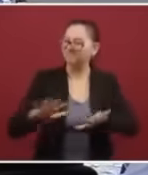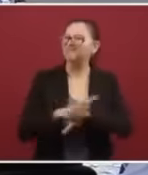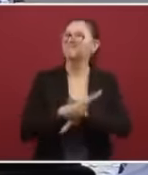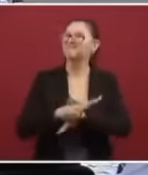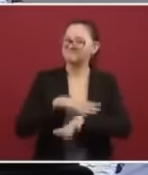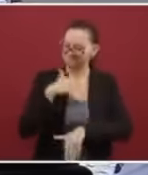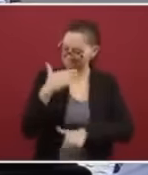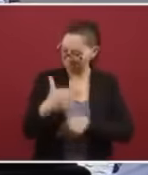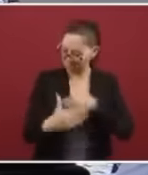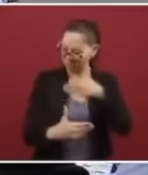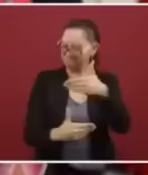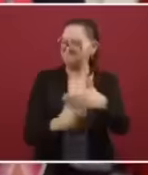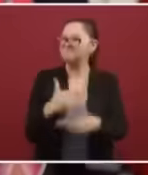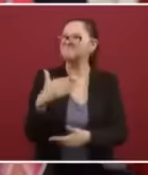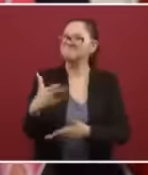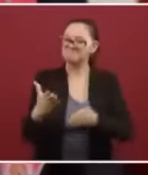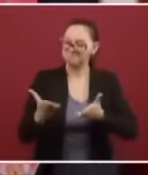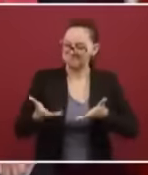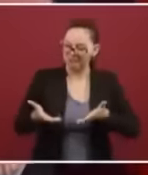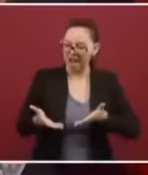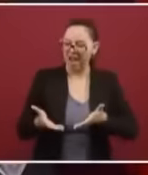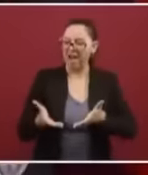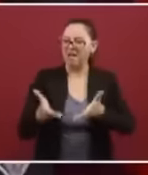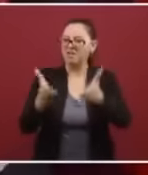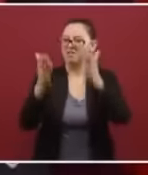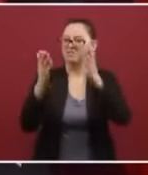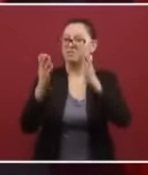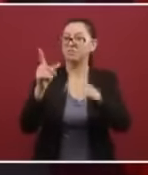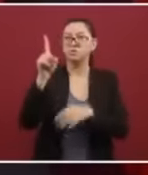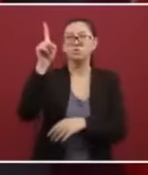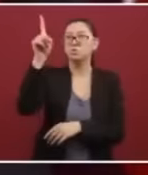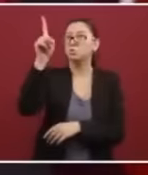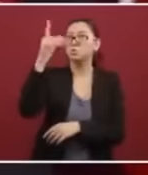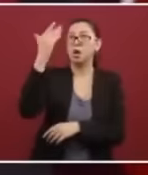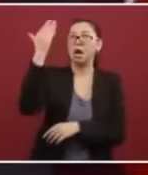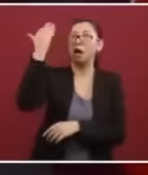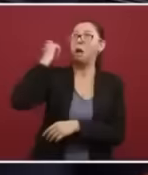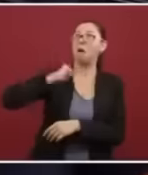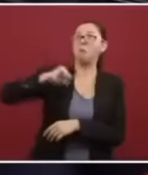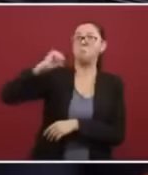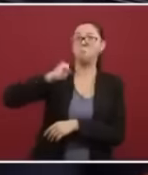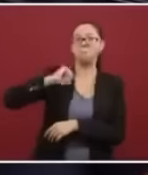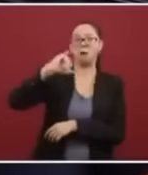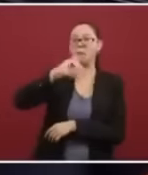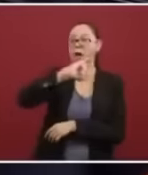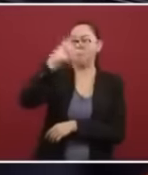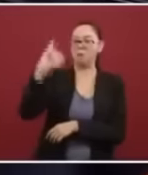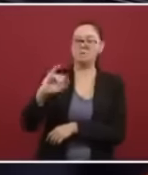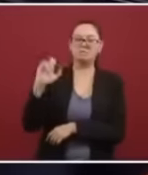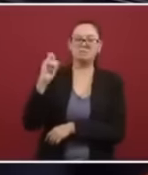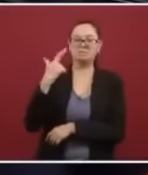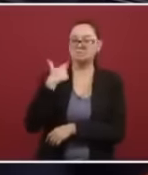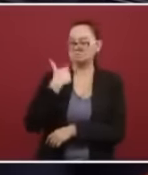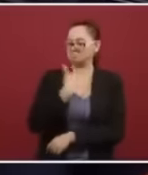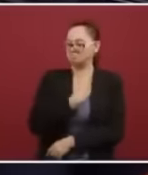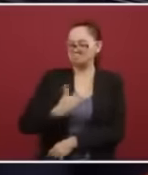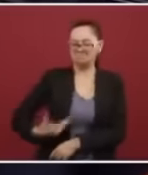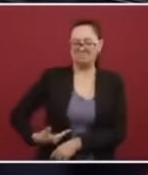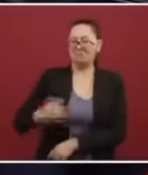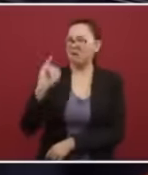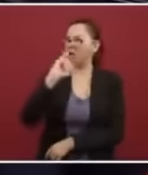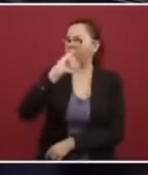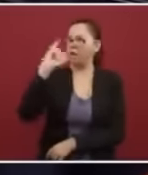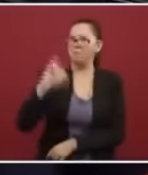va por un camino que nunca tú recorriste con los presidentes anteriores, con